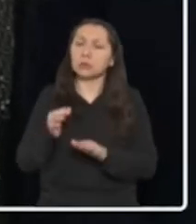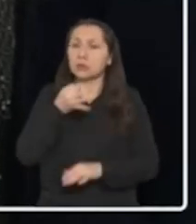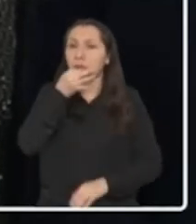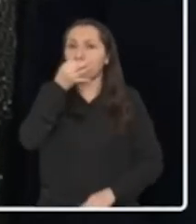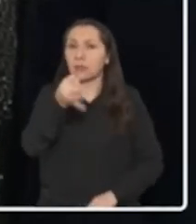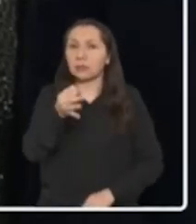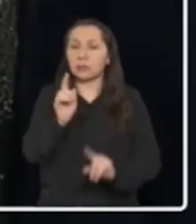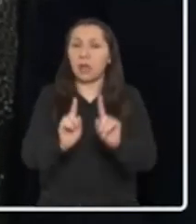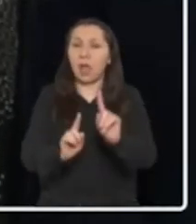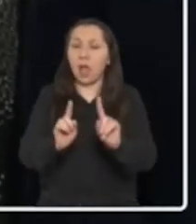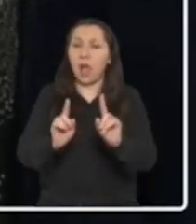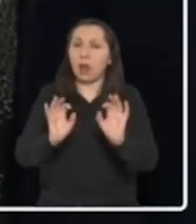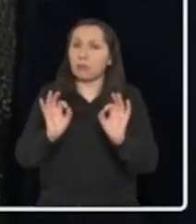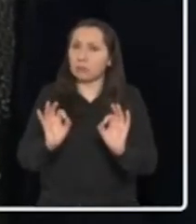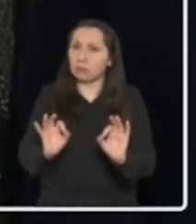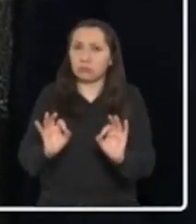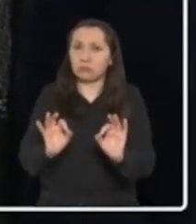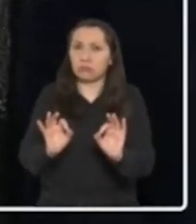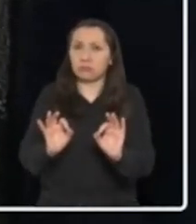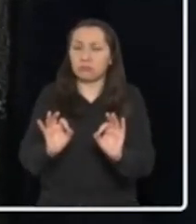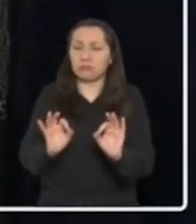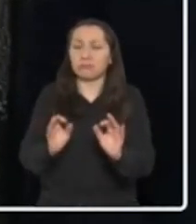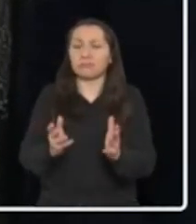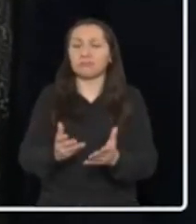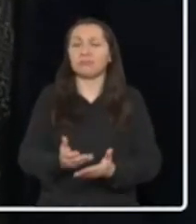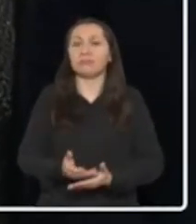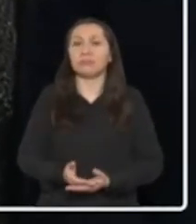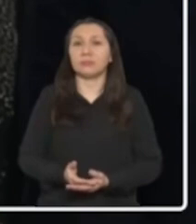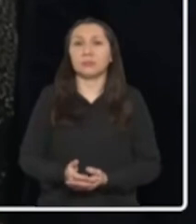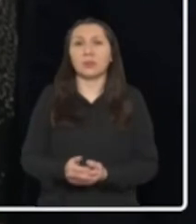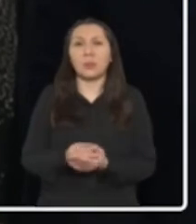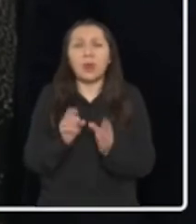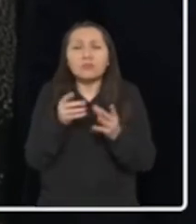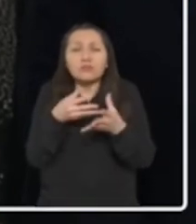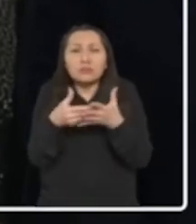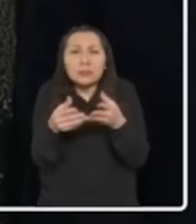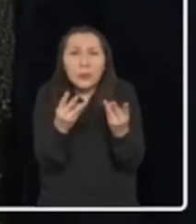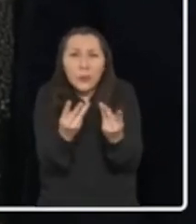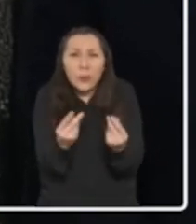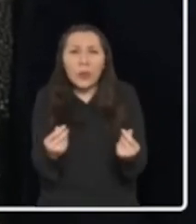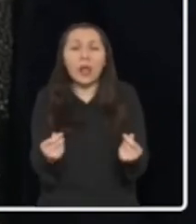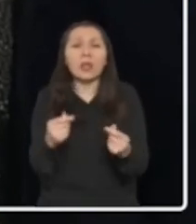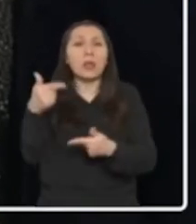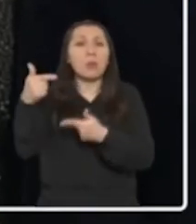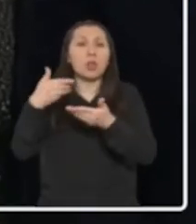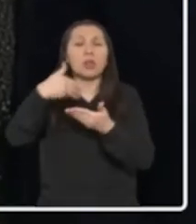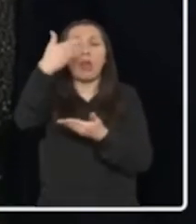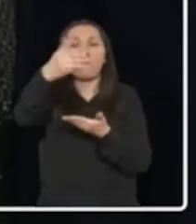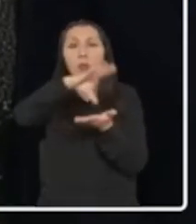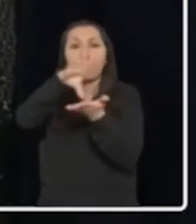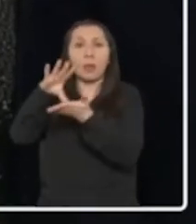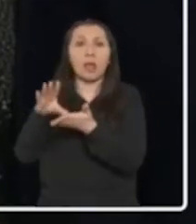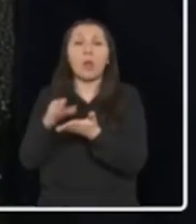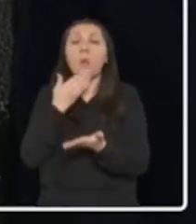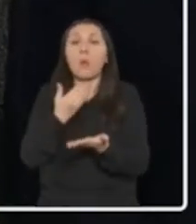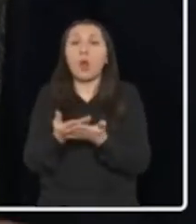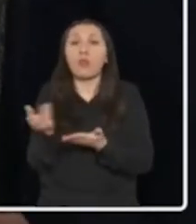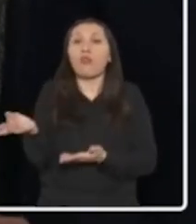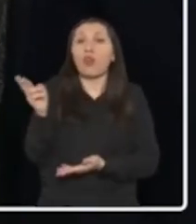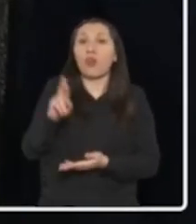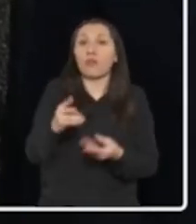sostener algo que ha sido de la esencia de la política exterior chilena desde el retorno a la